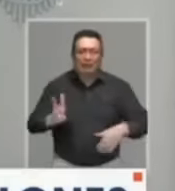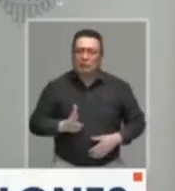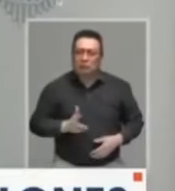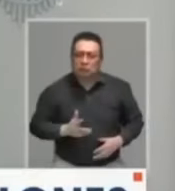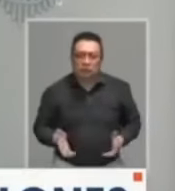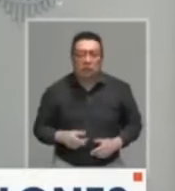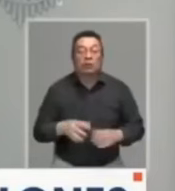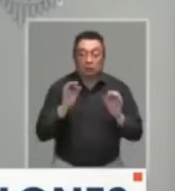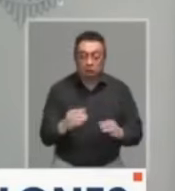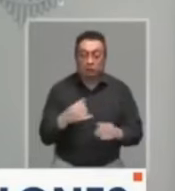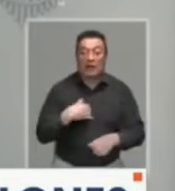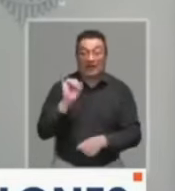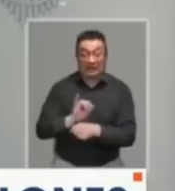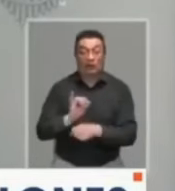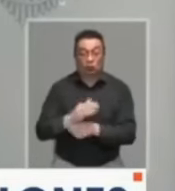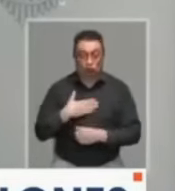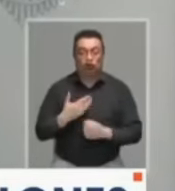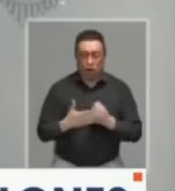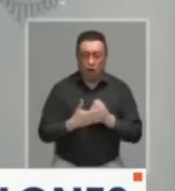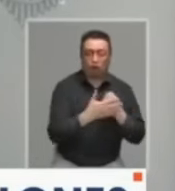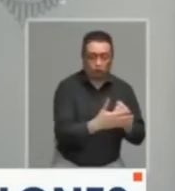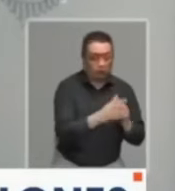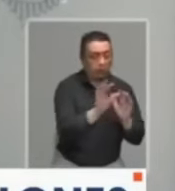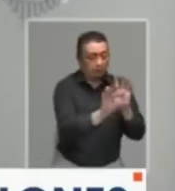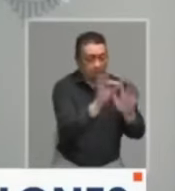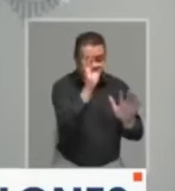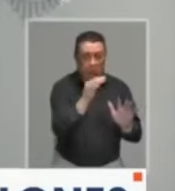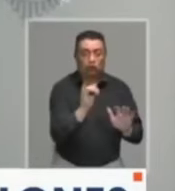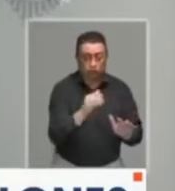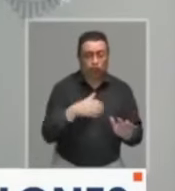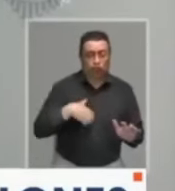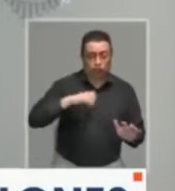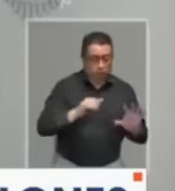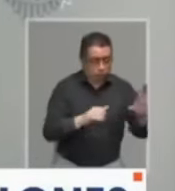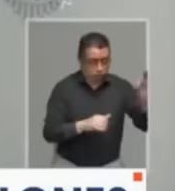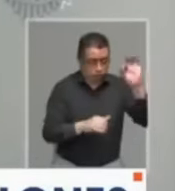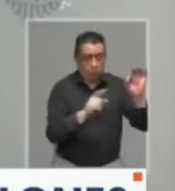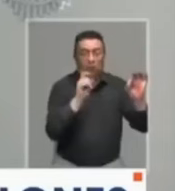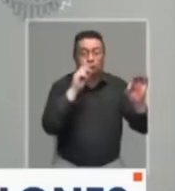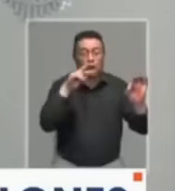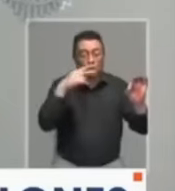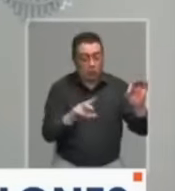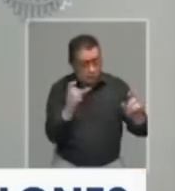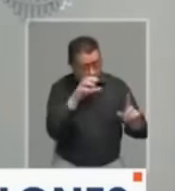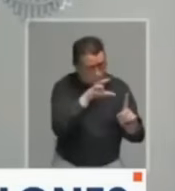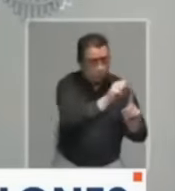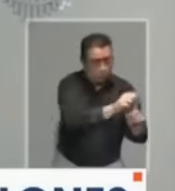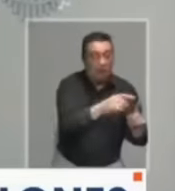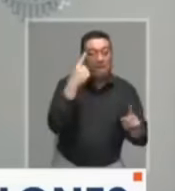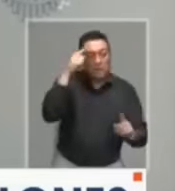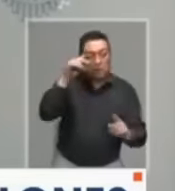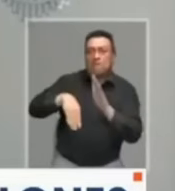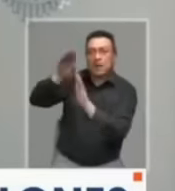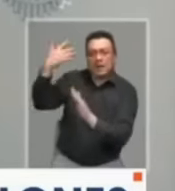cierto, nuestra institución colaboró con la identificación y la ubicación de la persona propietaria. Queremos